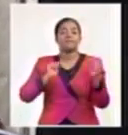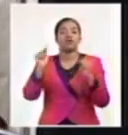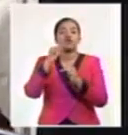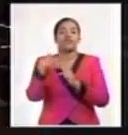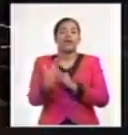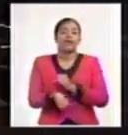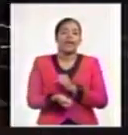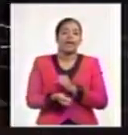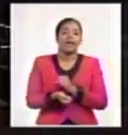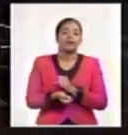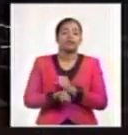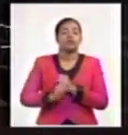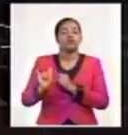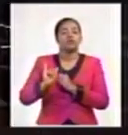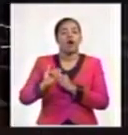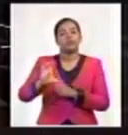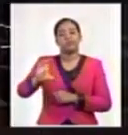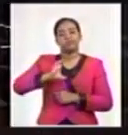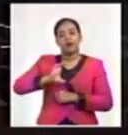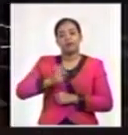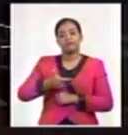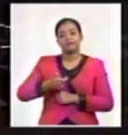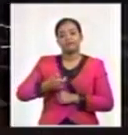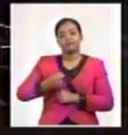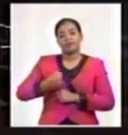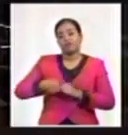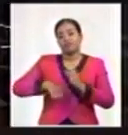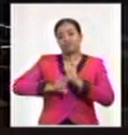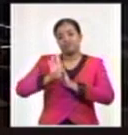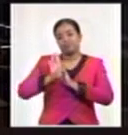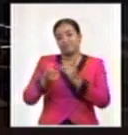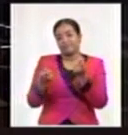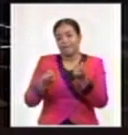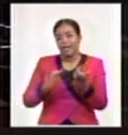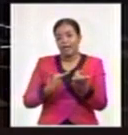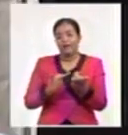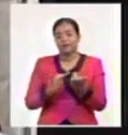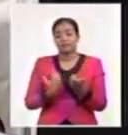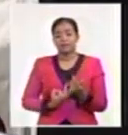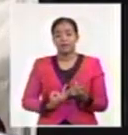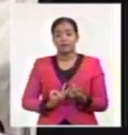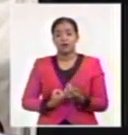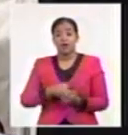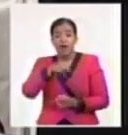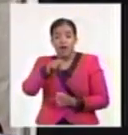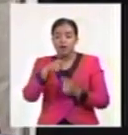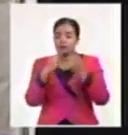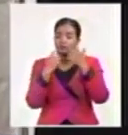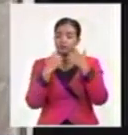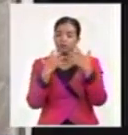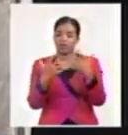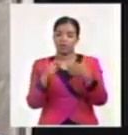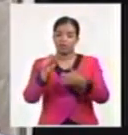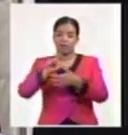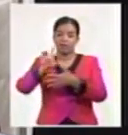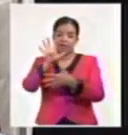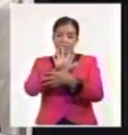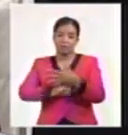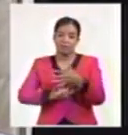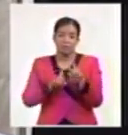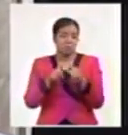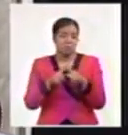los mecanismos de integración. Y yo creo que ese es un desafío que es muy importante para América Latina, porque